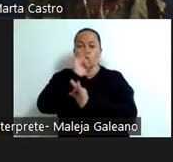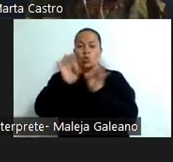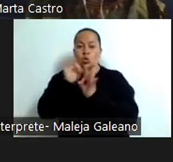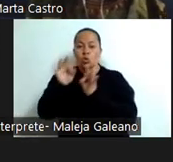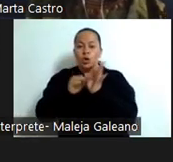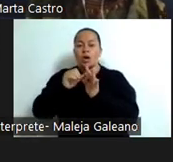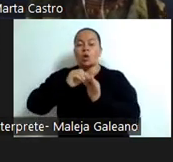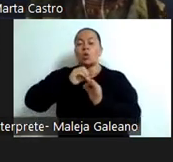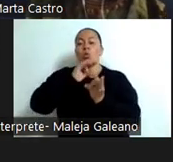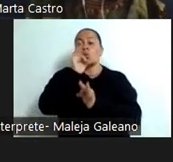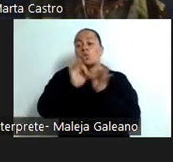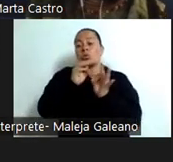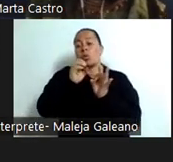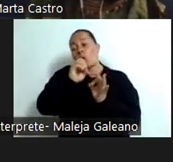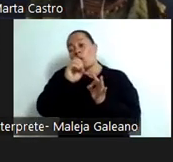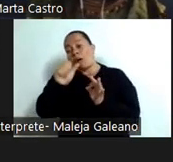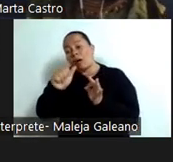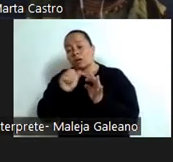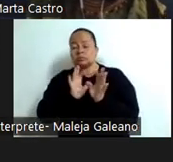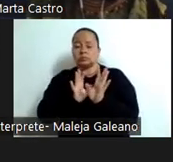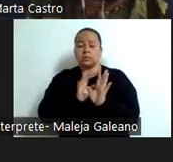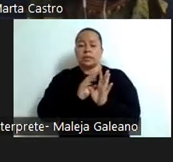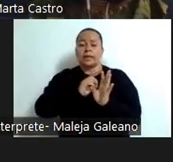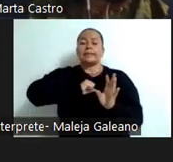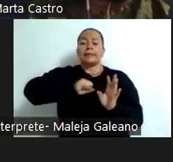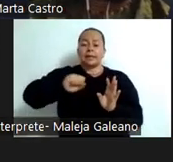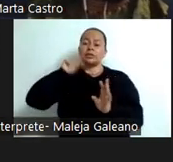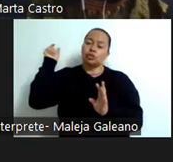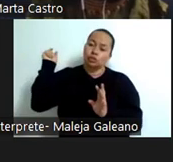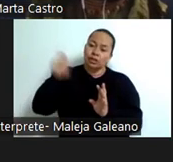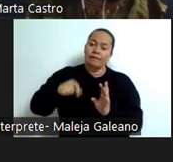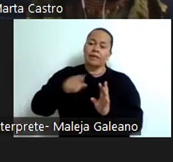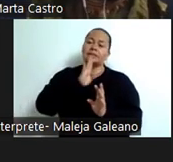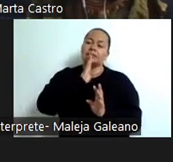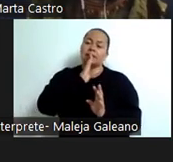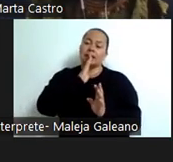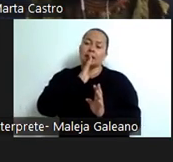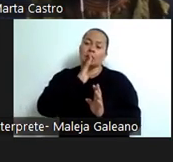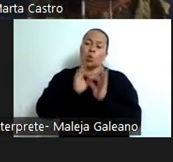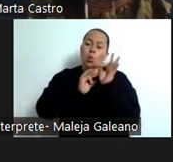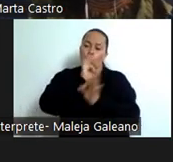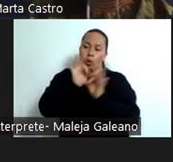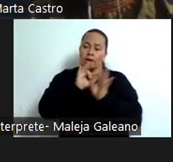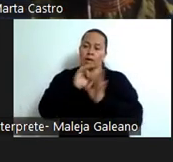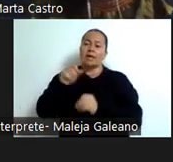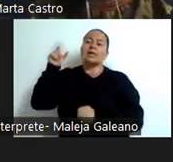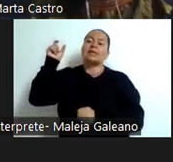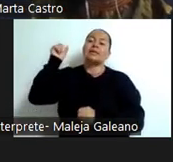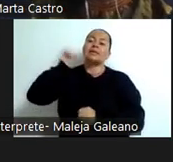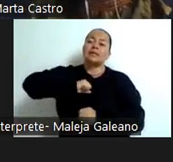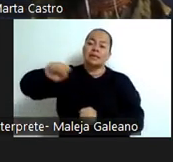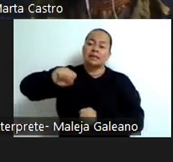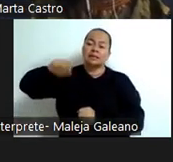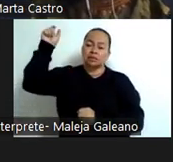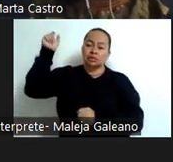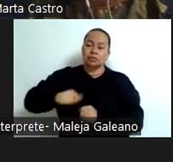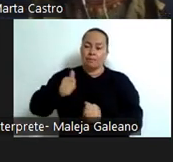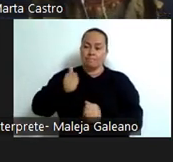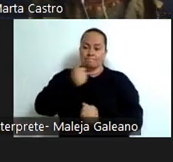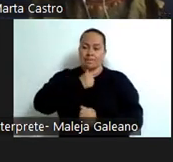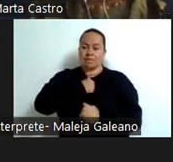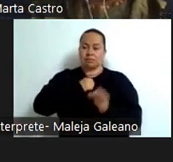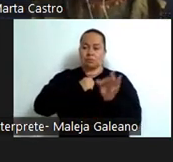derecho y los derechos y deberes de quienes cuidan y el derecho y deber de autocuidado que esto me